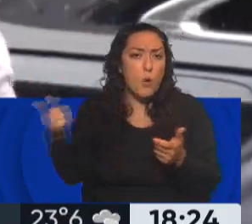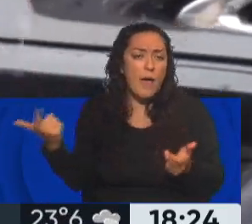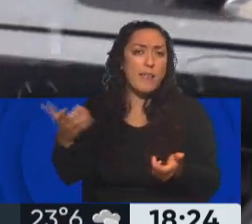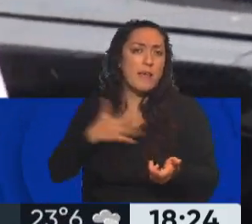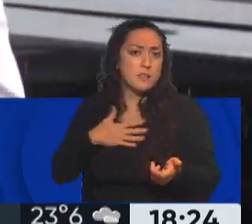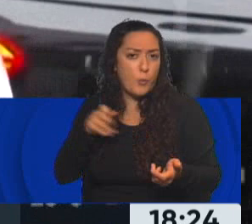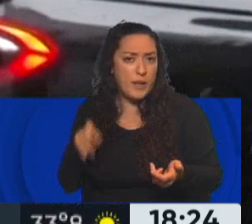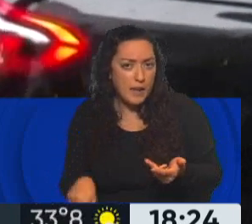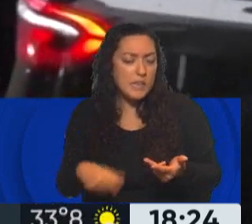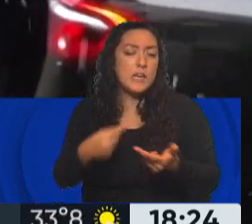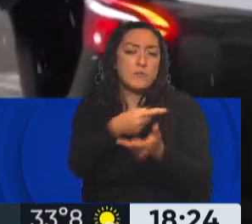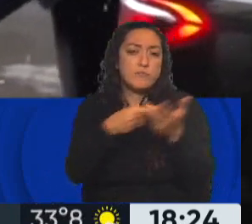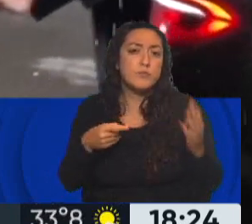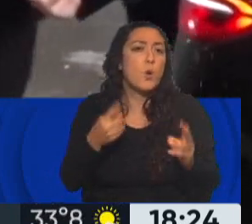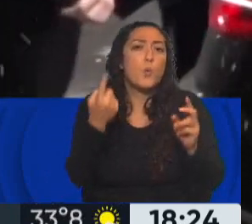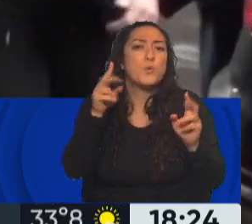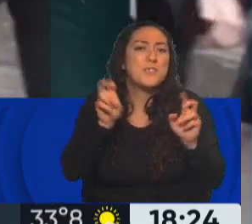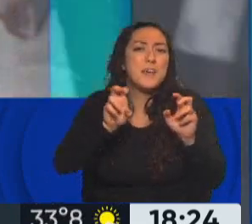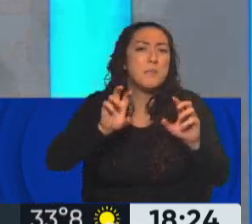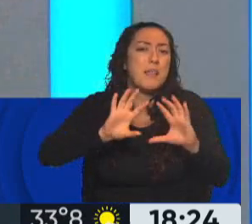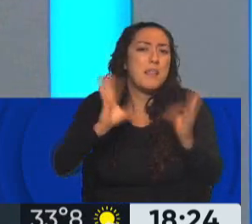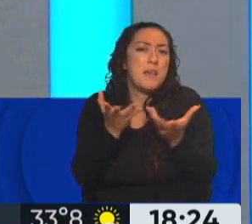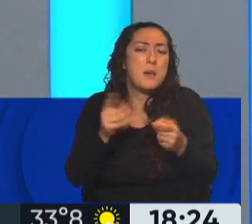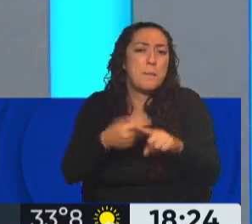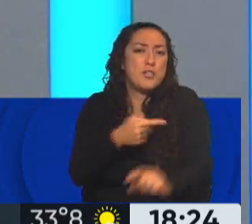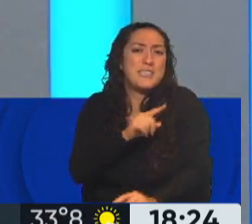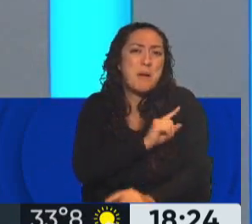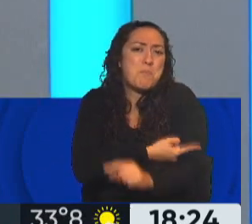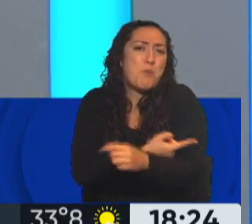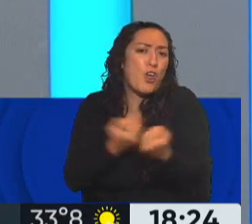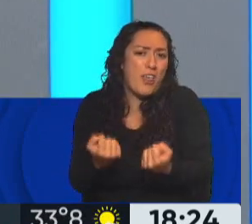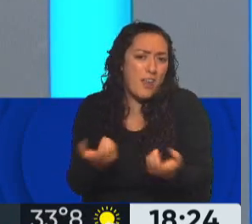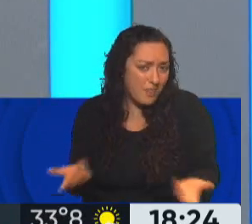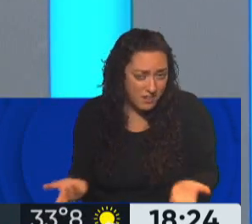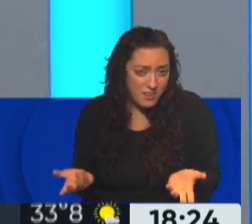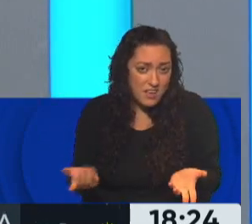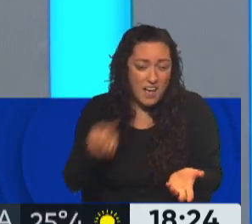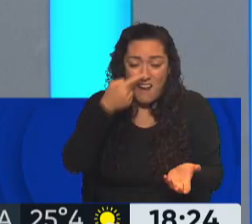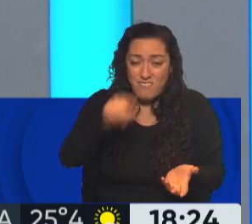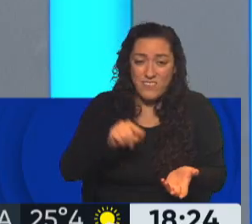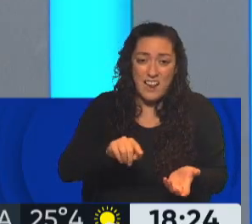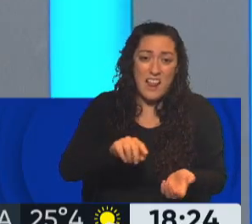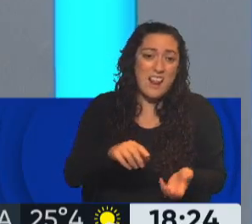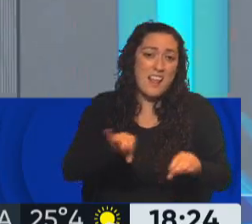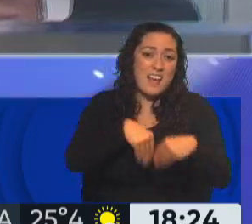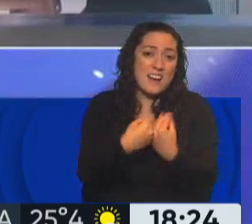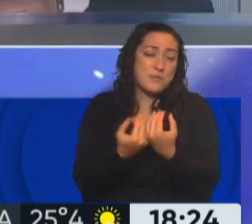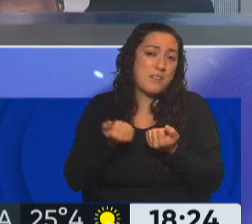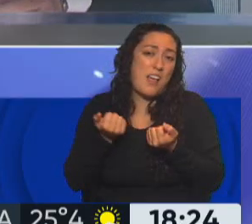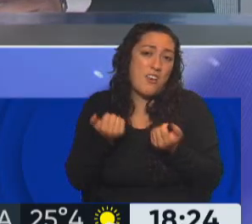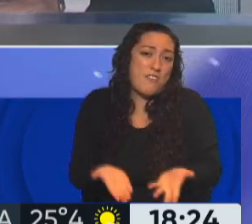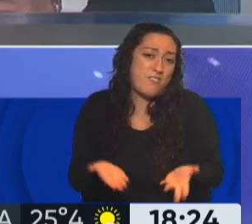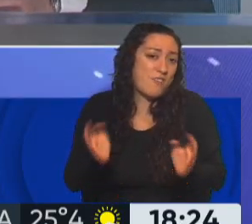Ucrania, hay una cuestión que tiene que ver con la política de poder. Y en la política de poder finalmente se van a imponer los resultados en el terreno. Claro.